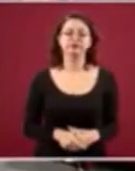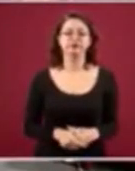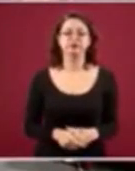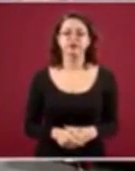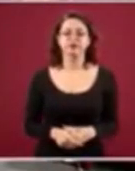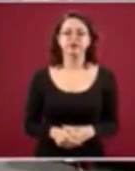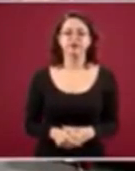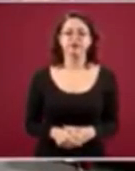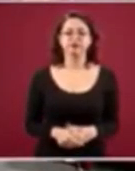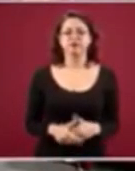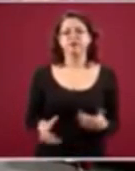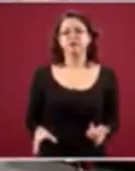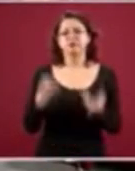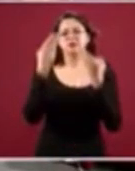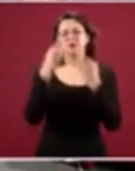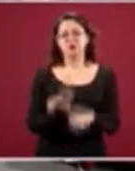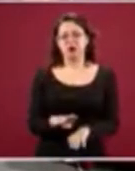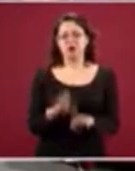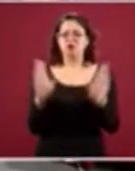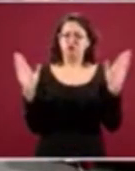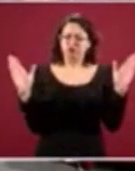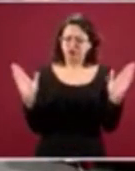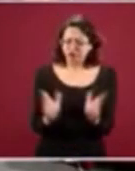son sucursales pequeñas,